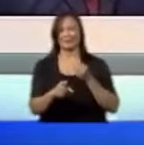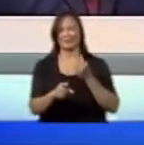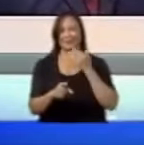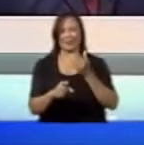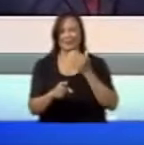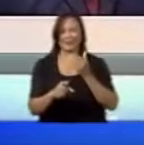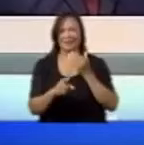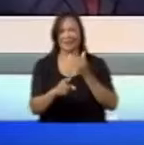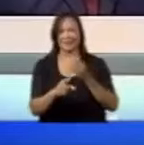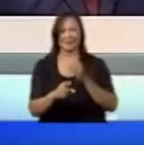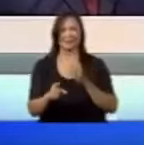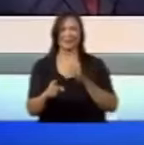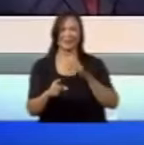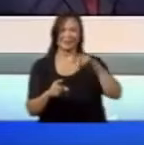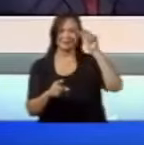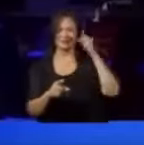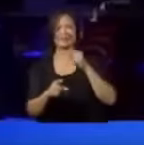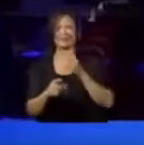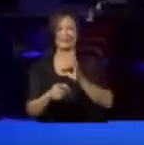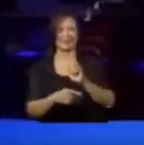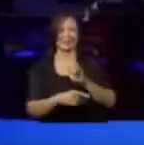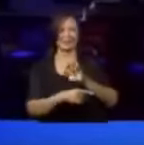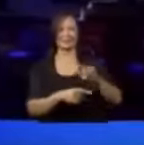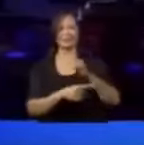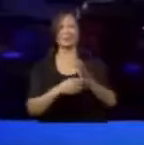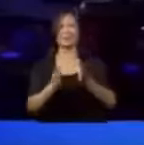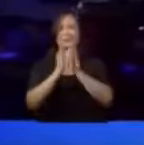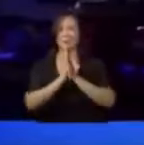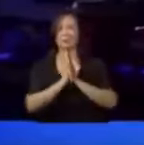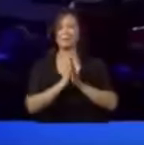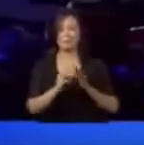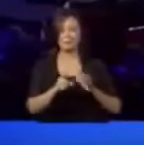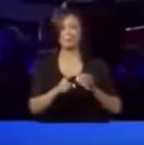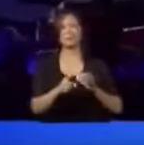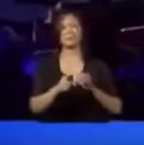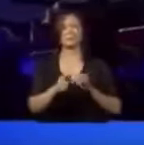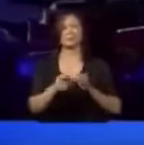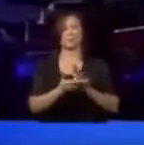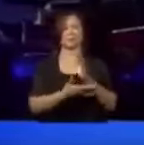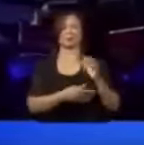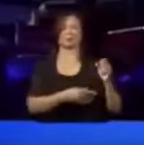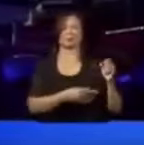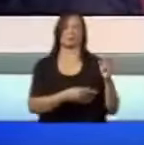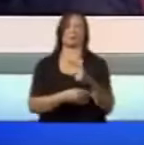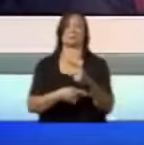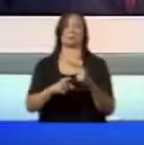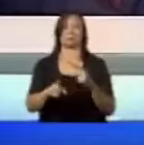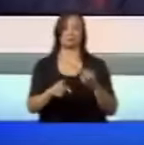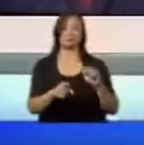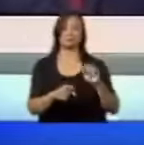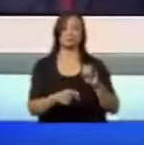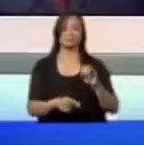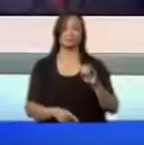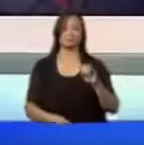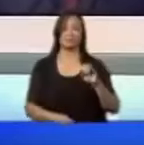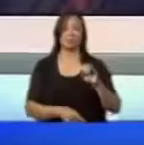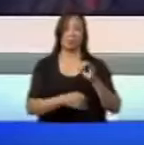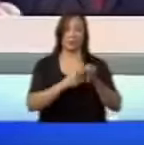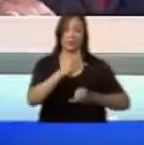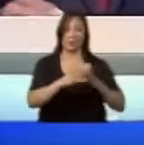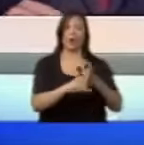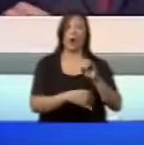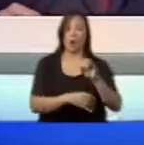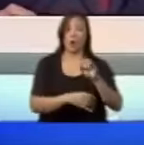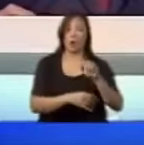Gracias, candidato Abinader. El candidato Abel Martínez había solicitado también su derecho a réplica. Según la Organización Internacional